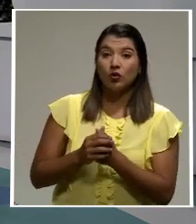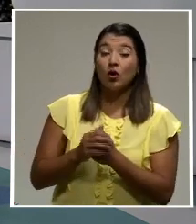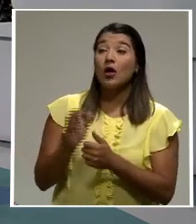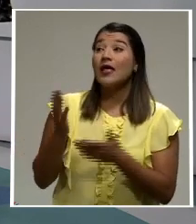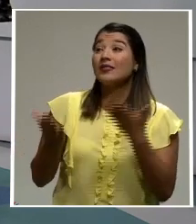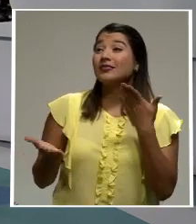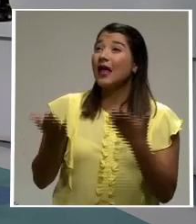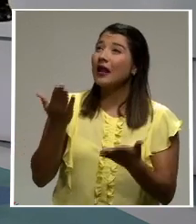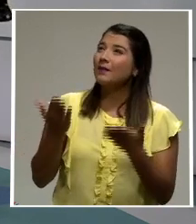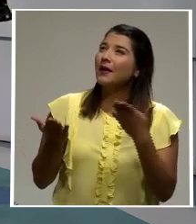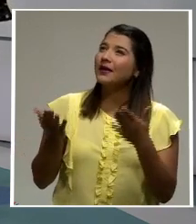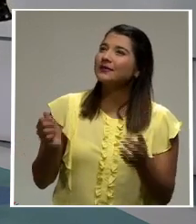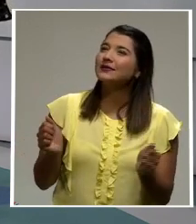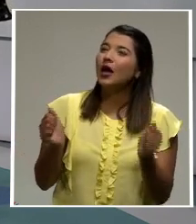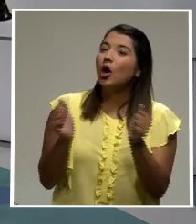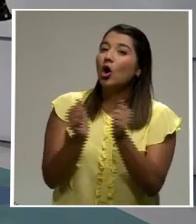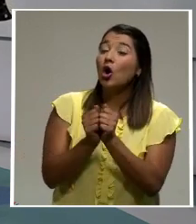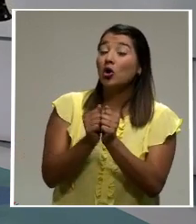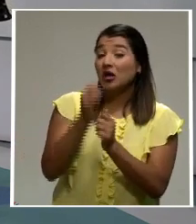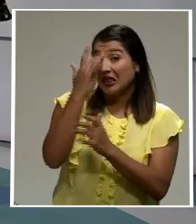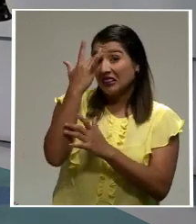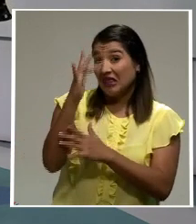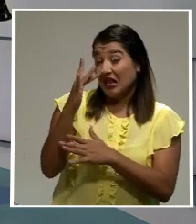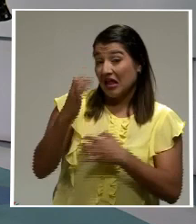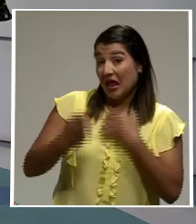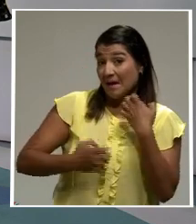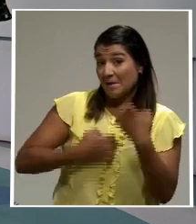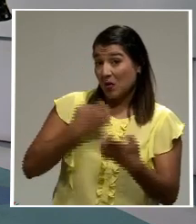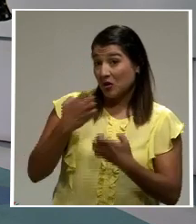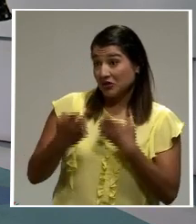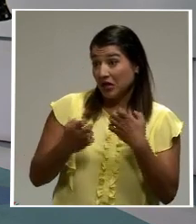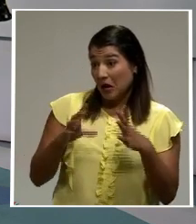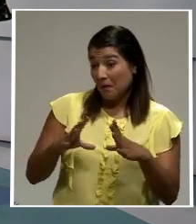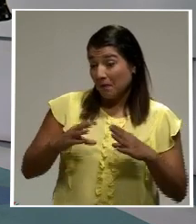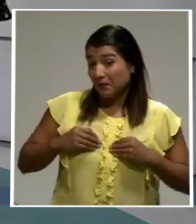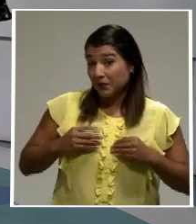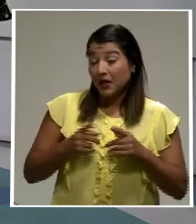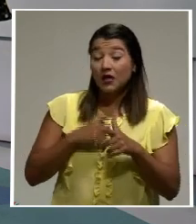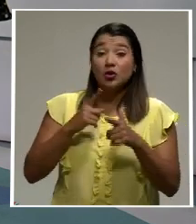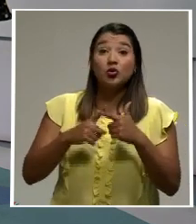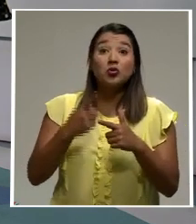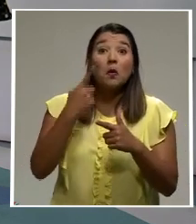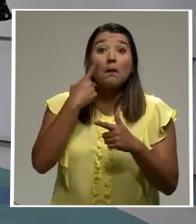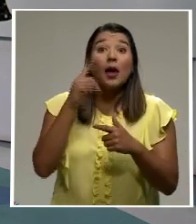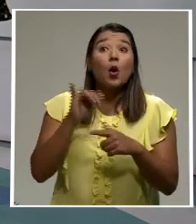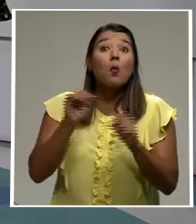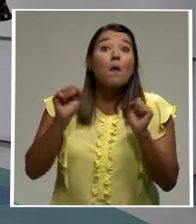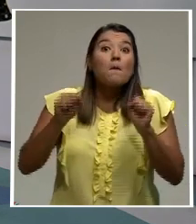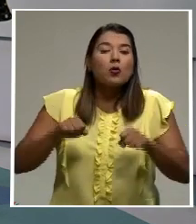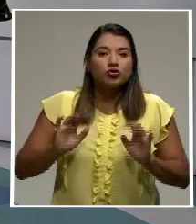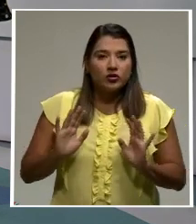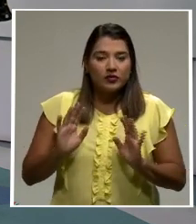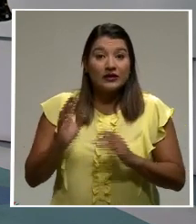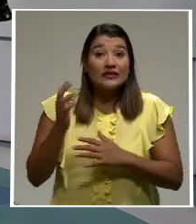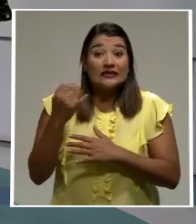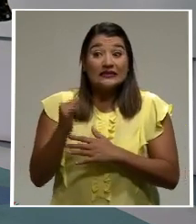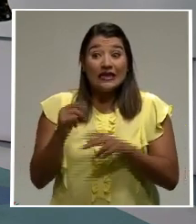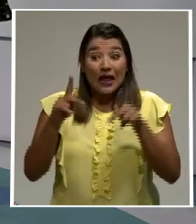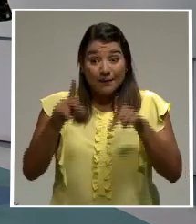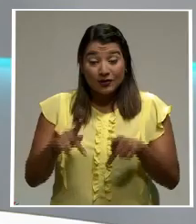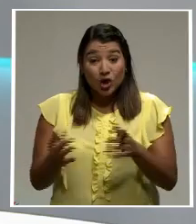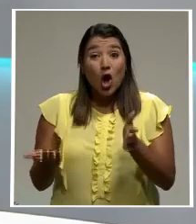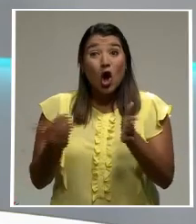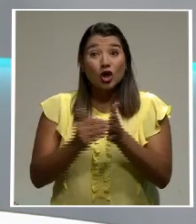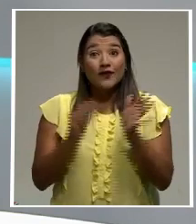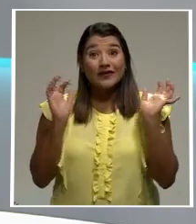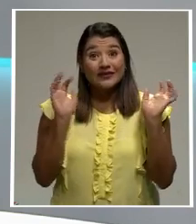con inteligencia emocional lo toman y pues ven una posibilidad de que si el fútbol regresa al público,